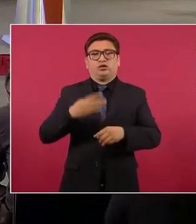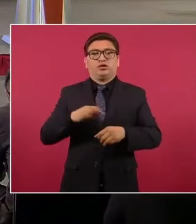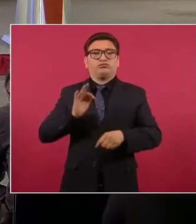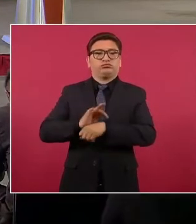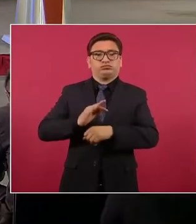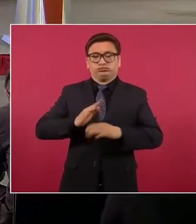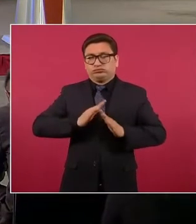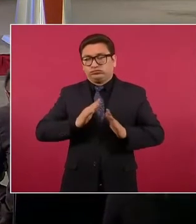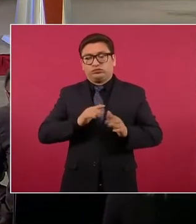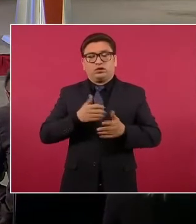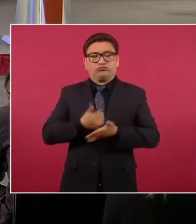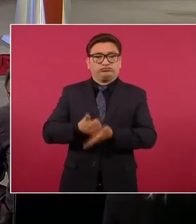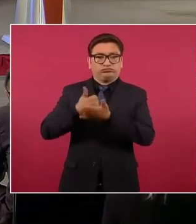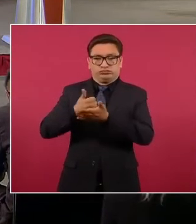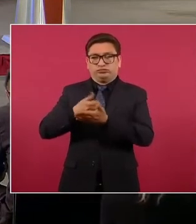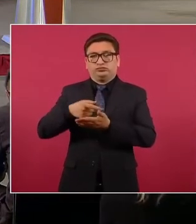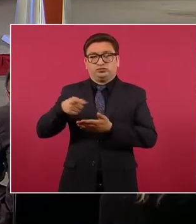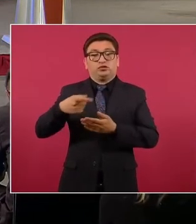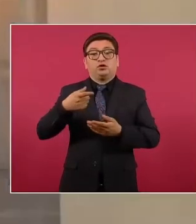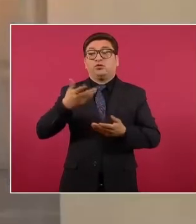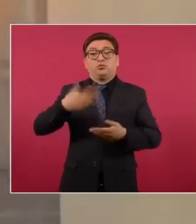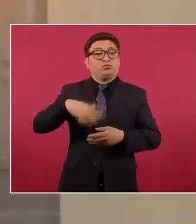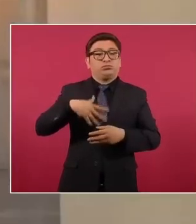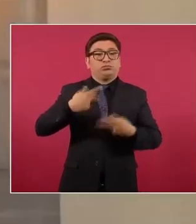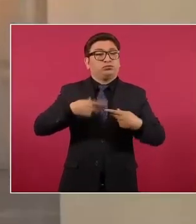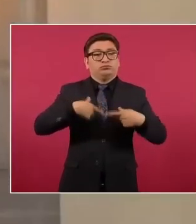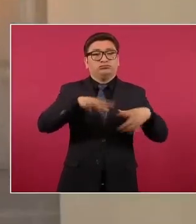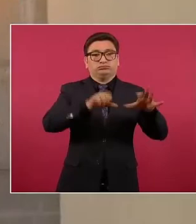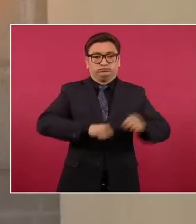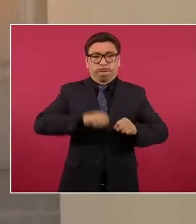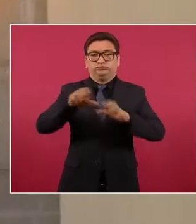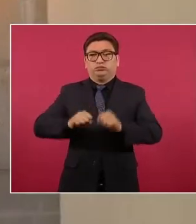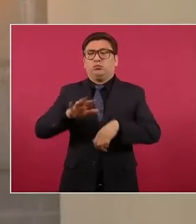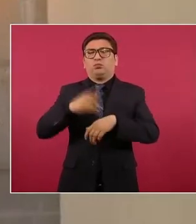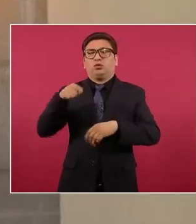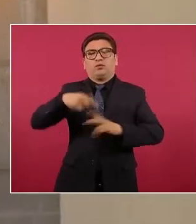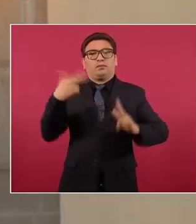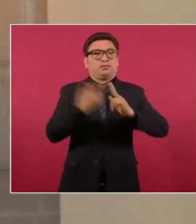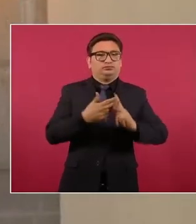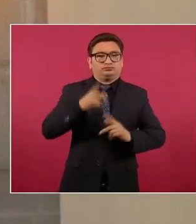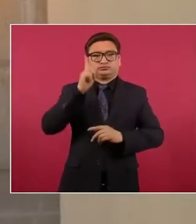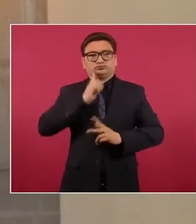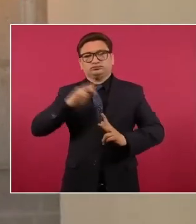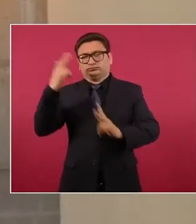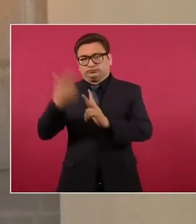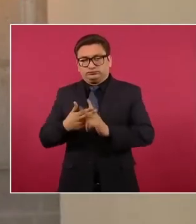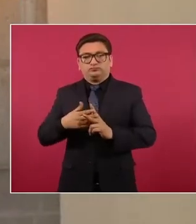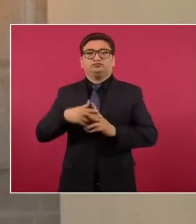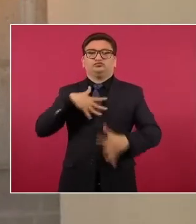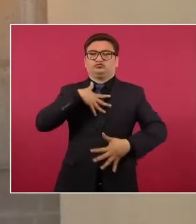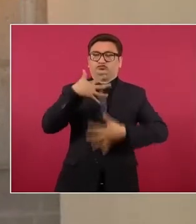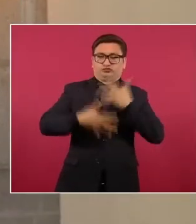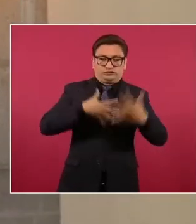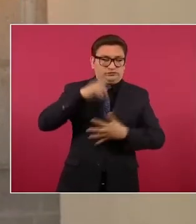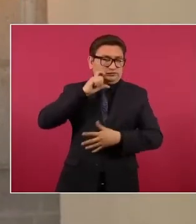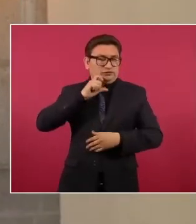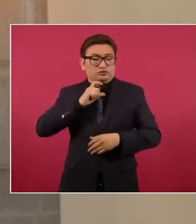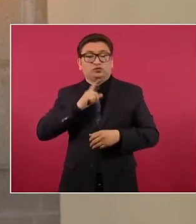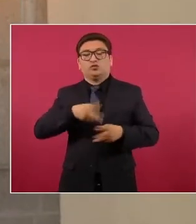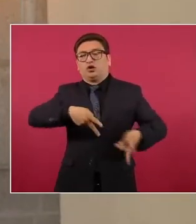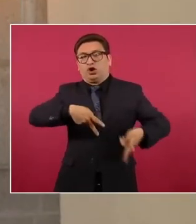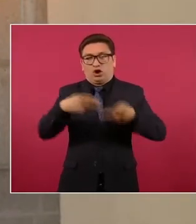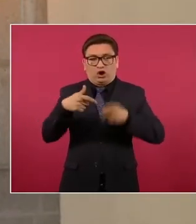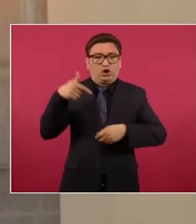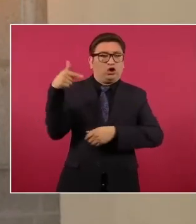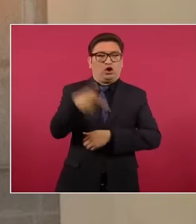ha estado ejecutando órdenes de aprehensión por homicidios, feminicidio, violencia sexual, robo con violencia,